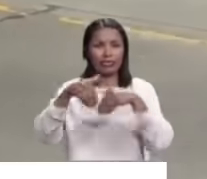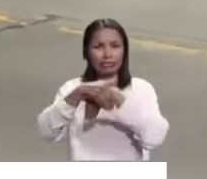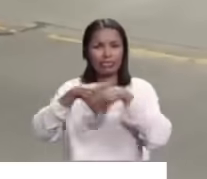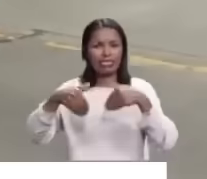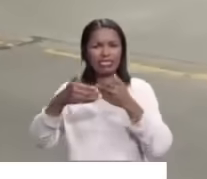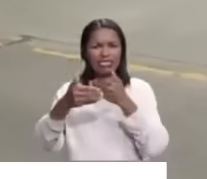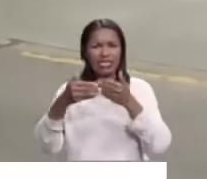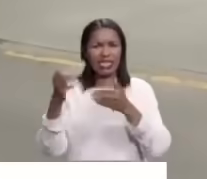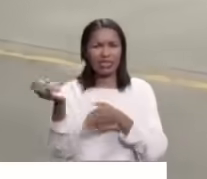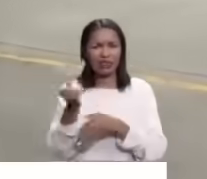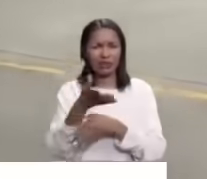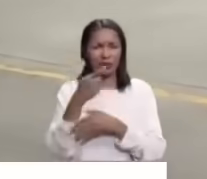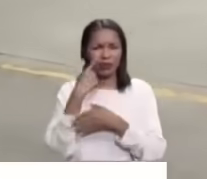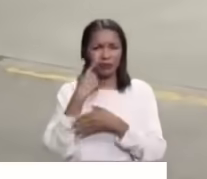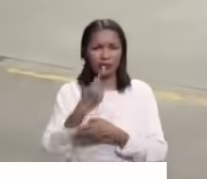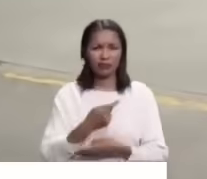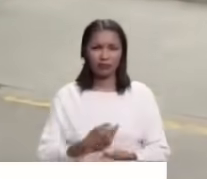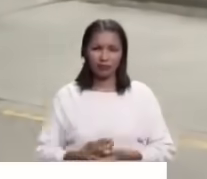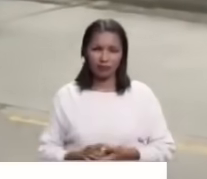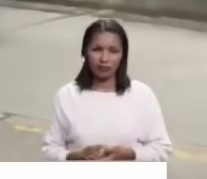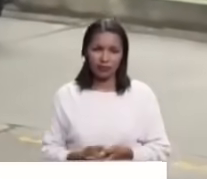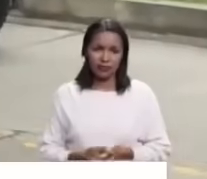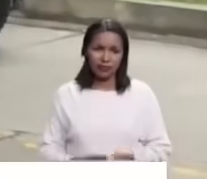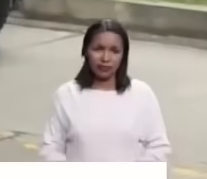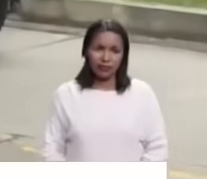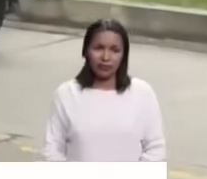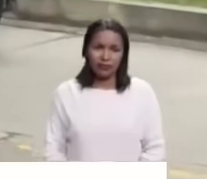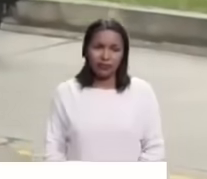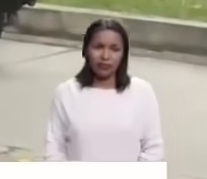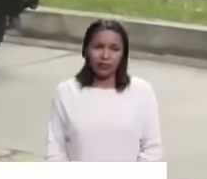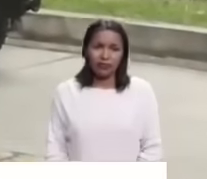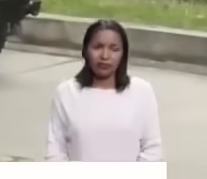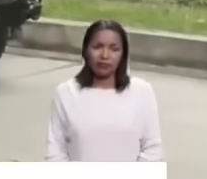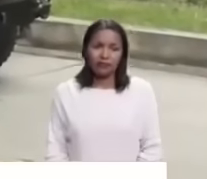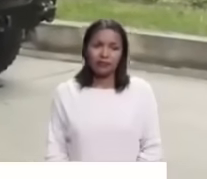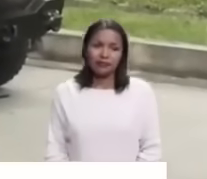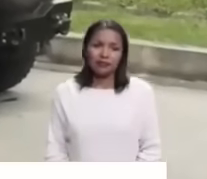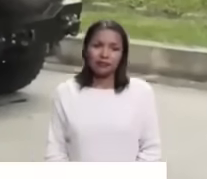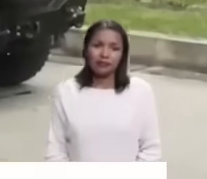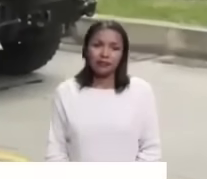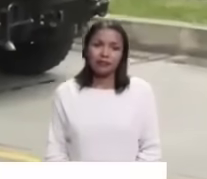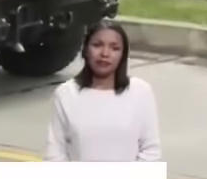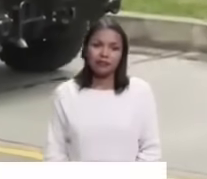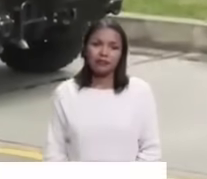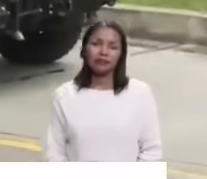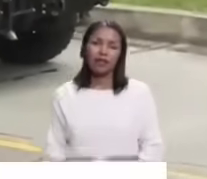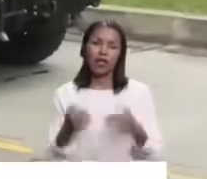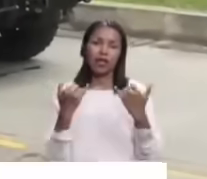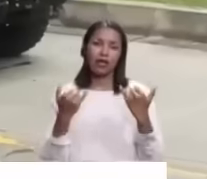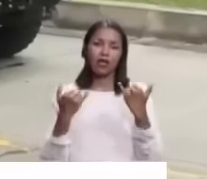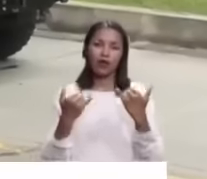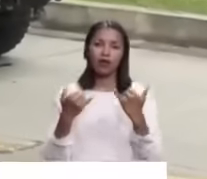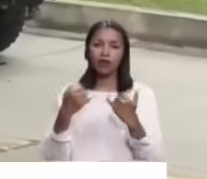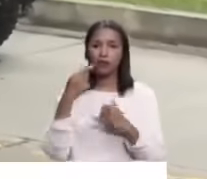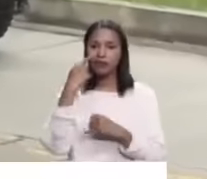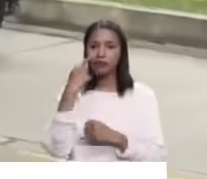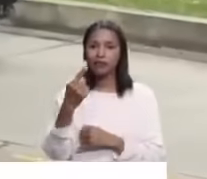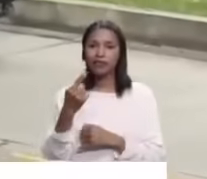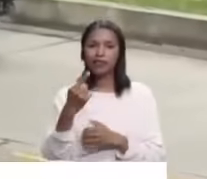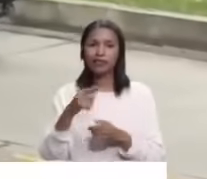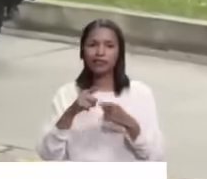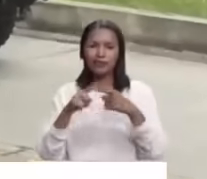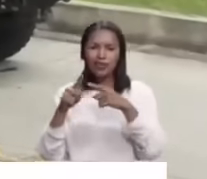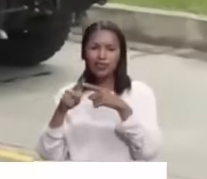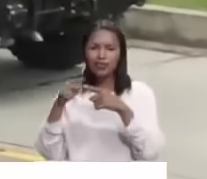para bajar hacia el área industrial de Los Ángeles. En este momento están sacando